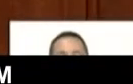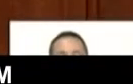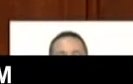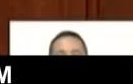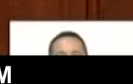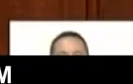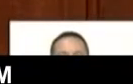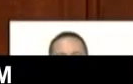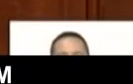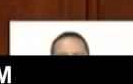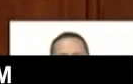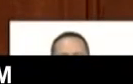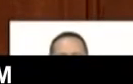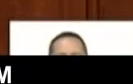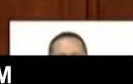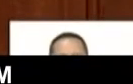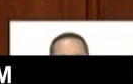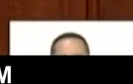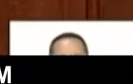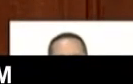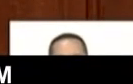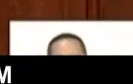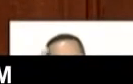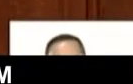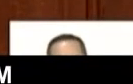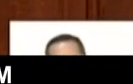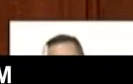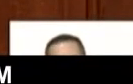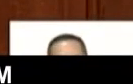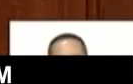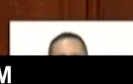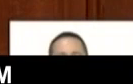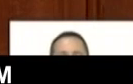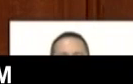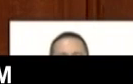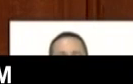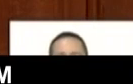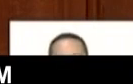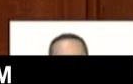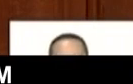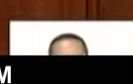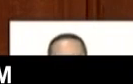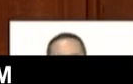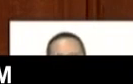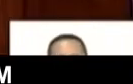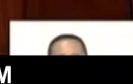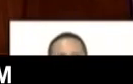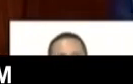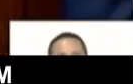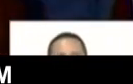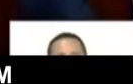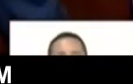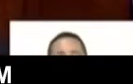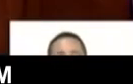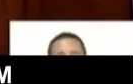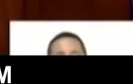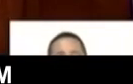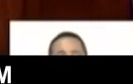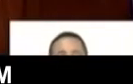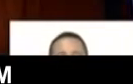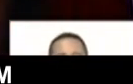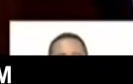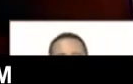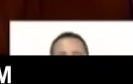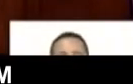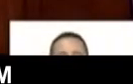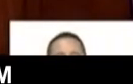esta posibilidad porque hay un tema concreto que es la población en este momento no tiene